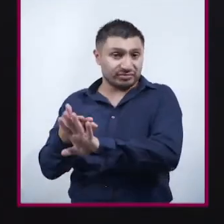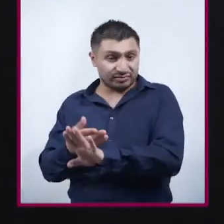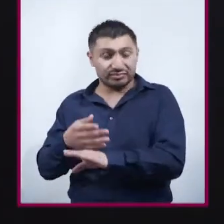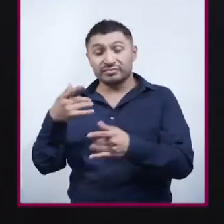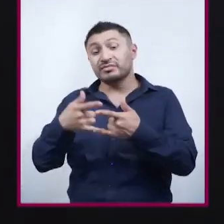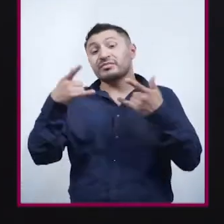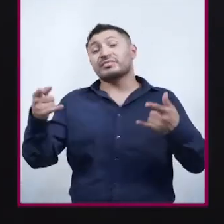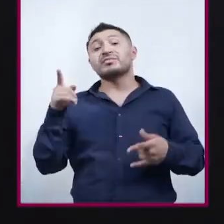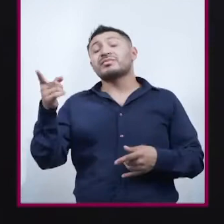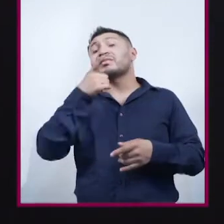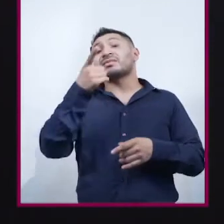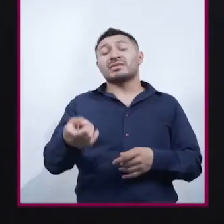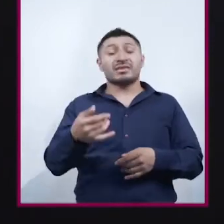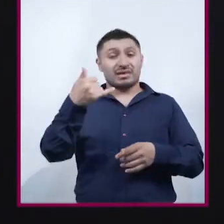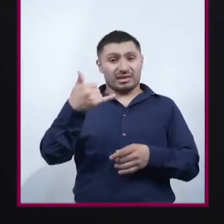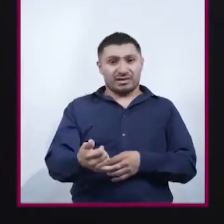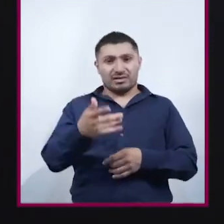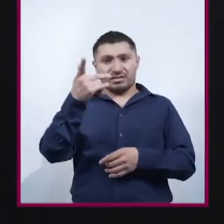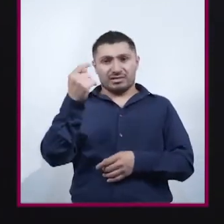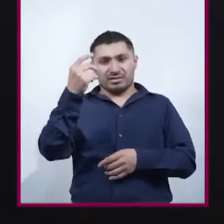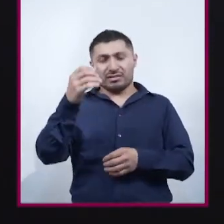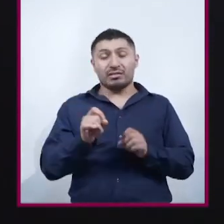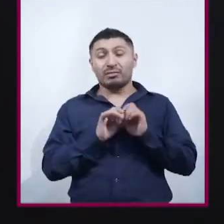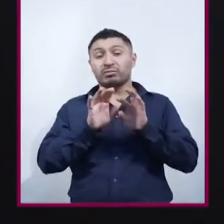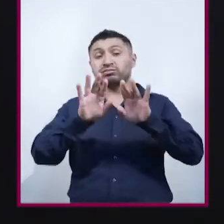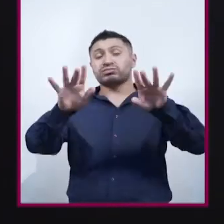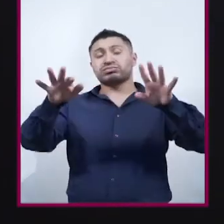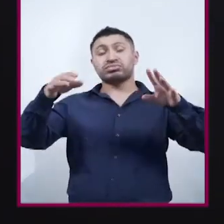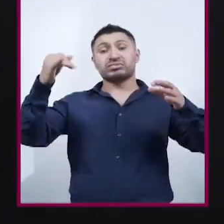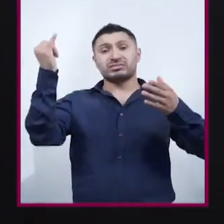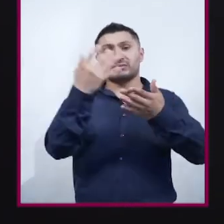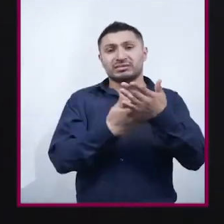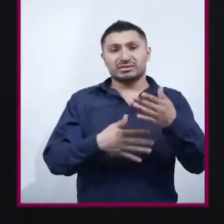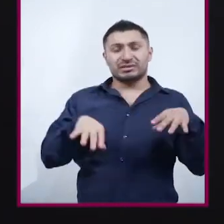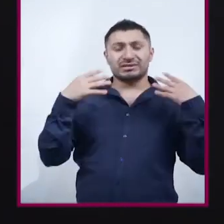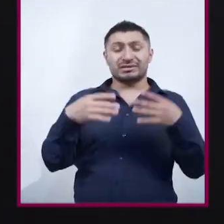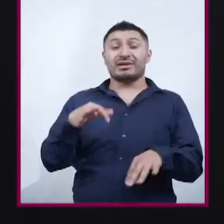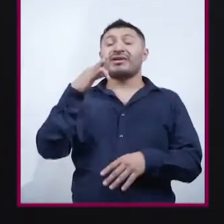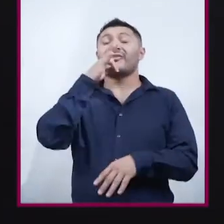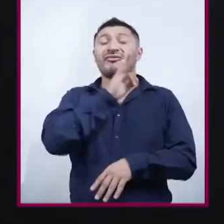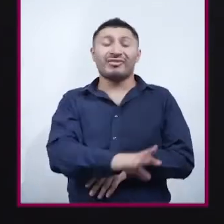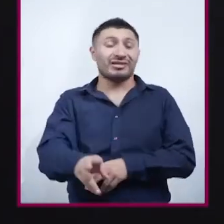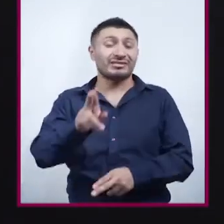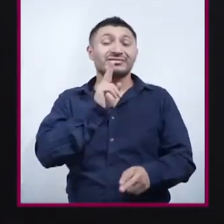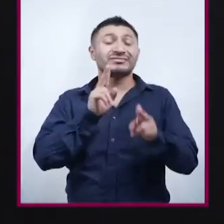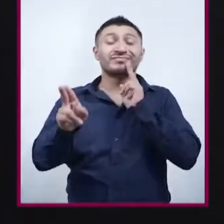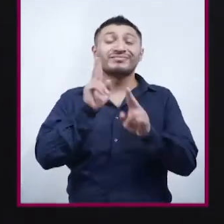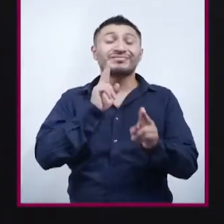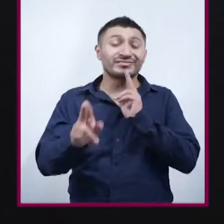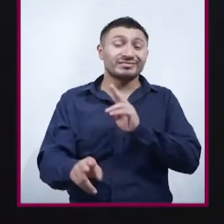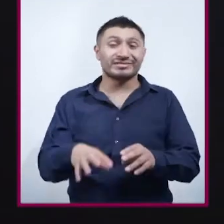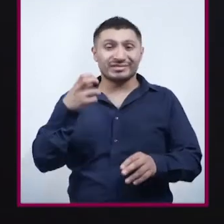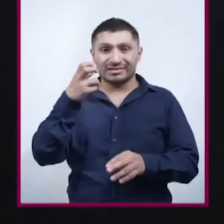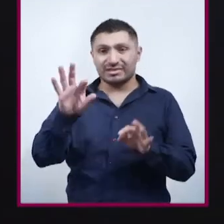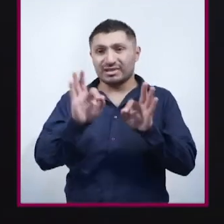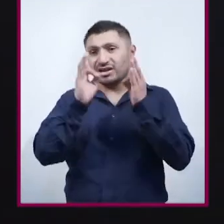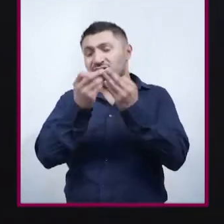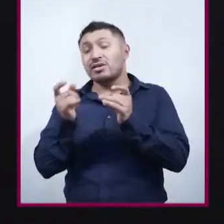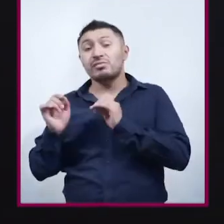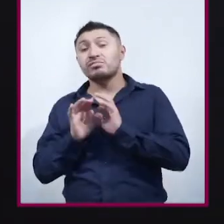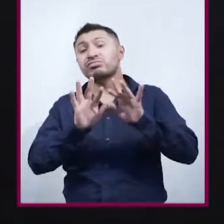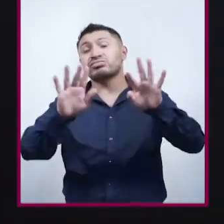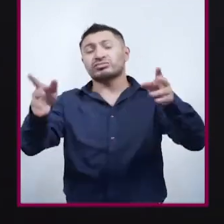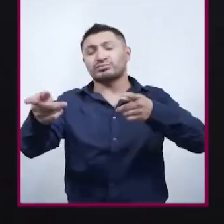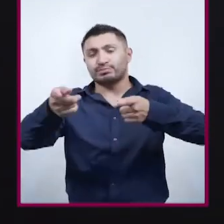La historia que contó y que la televisión se encargó de difundir acompañada con imágenes era falsa. Fue una estrategia